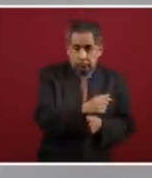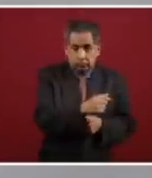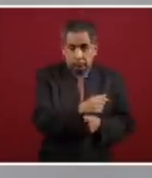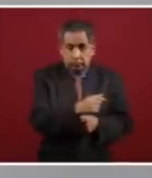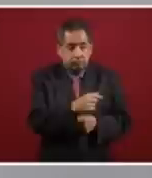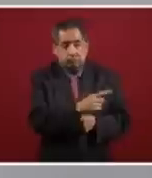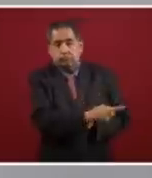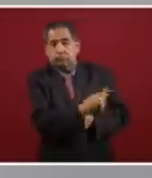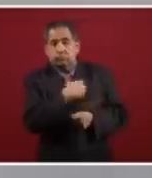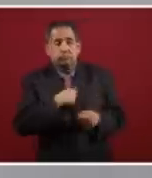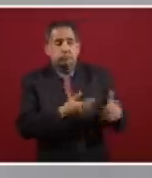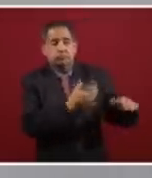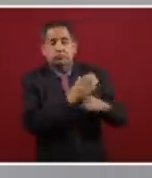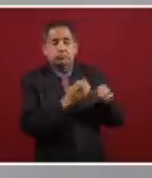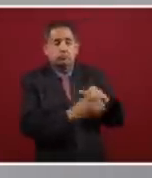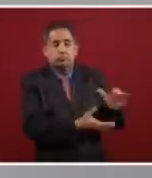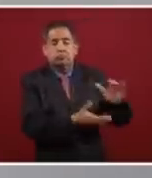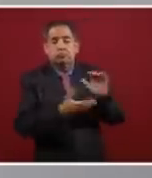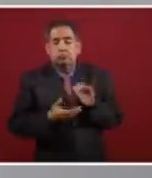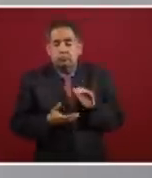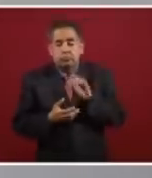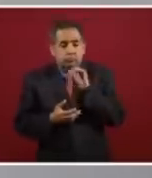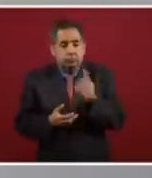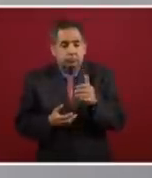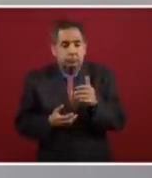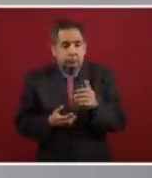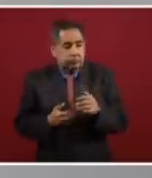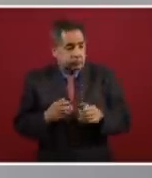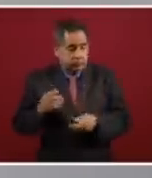materia prima hay que pagar